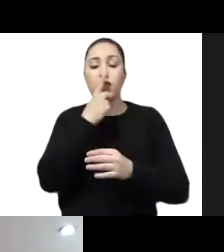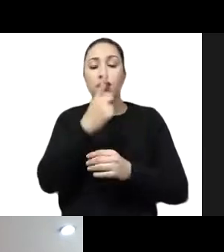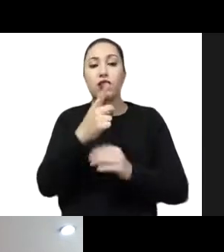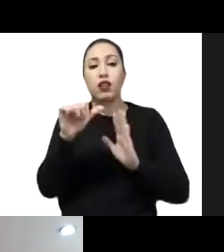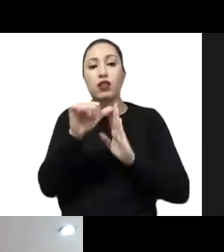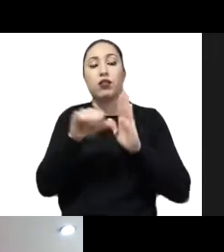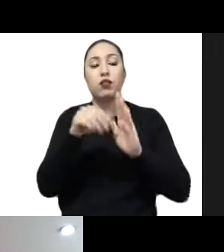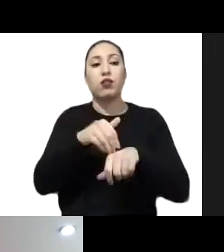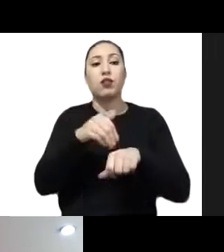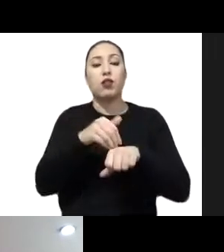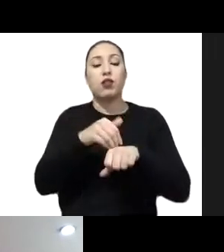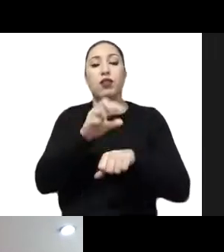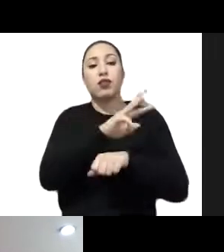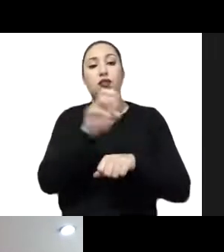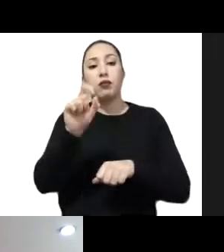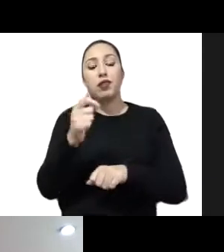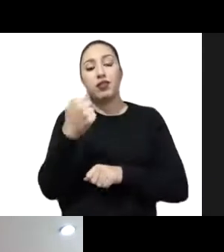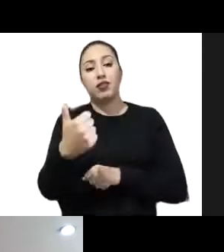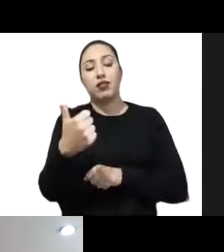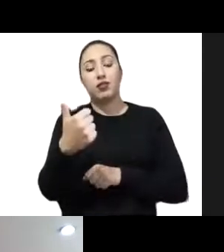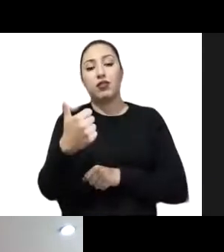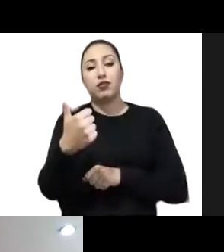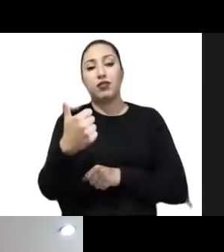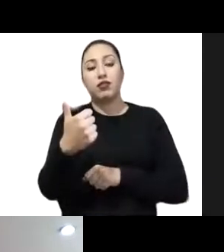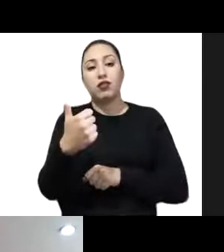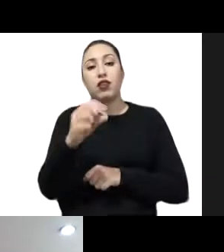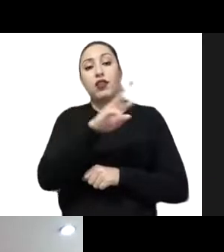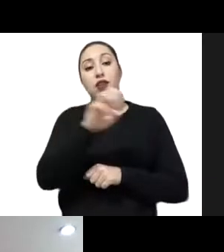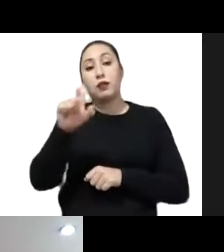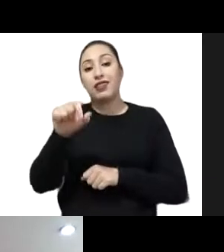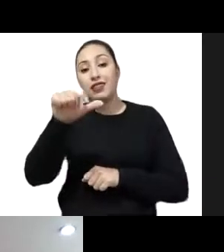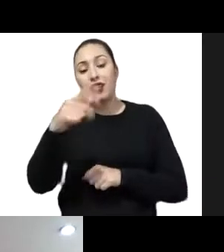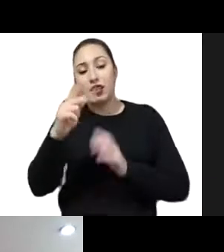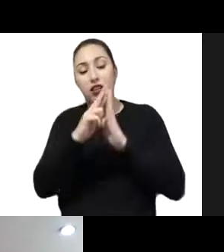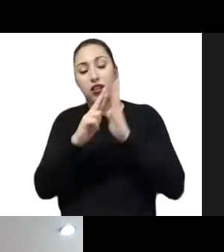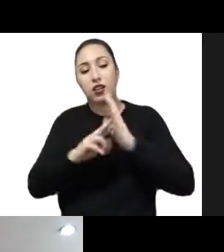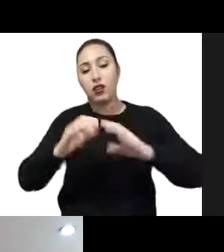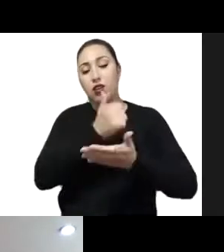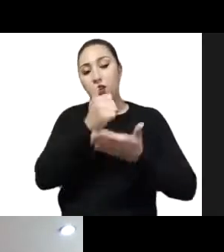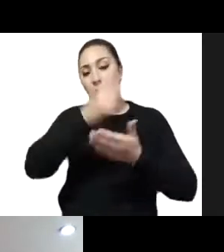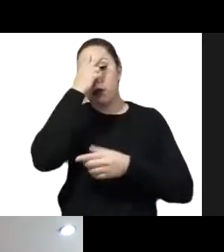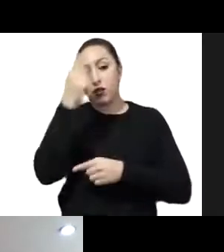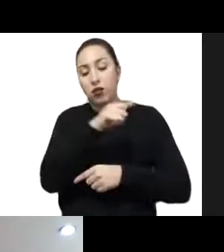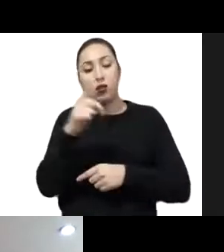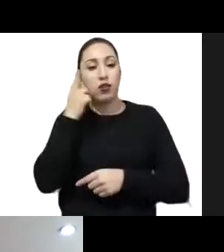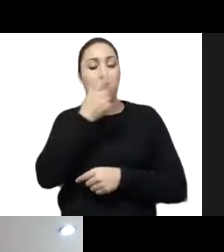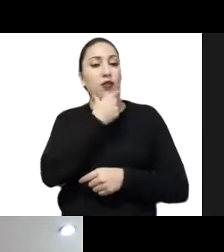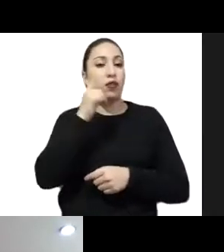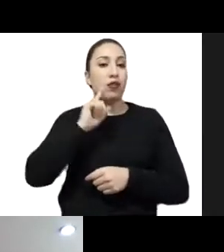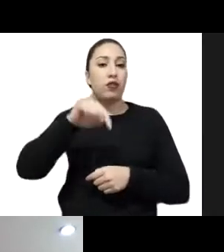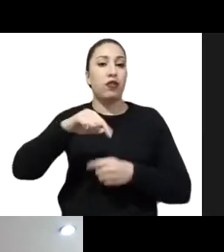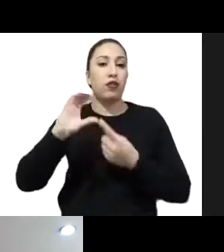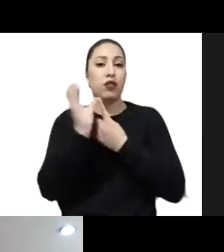artículo 326 del Congreso de la Ciudad de México, las y los diputados integrantes de la Comisión de